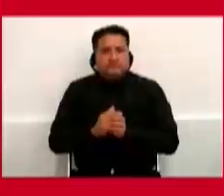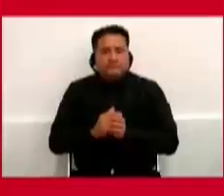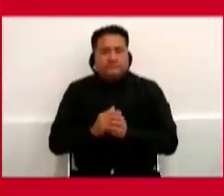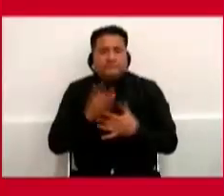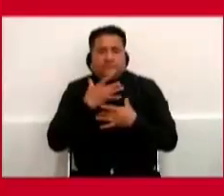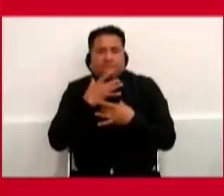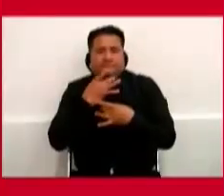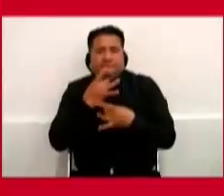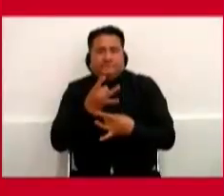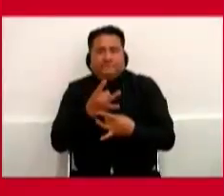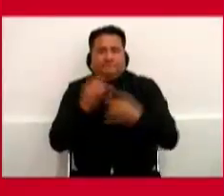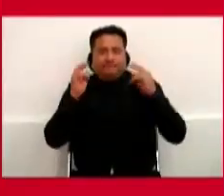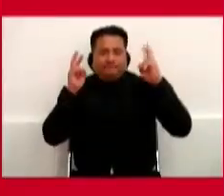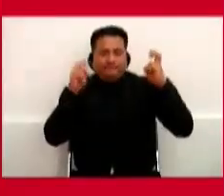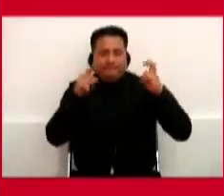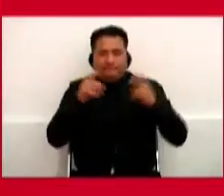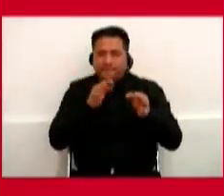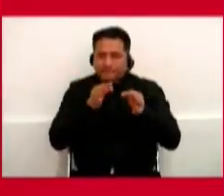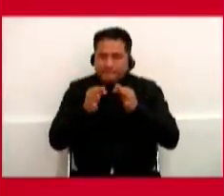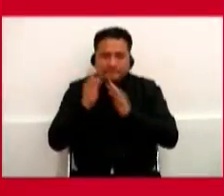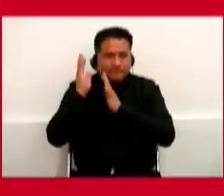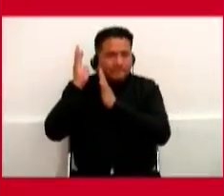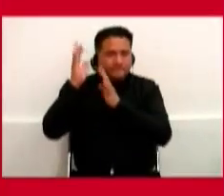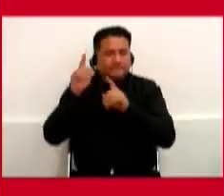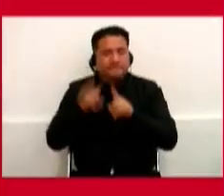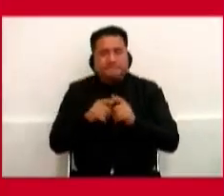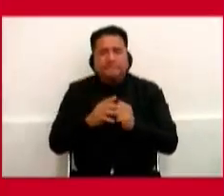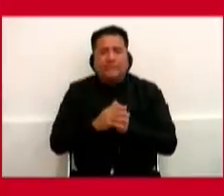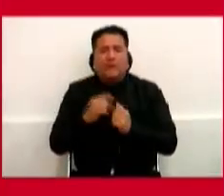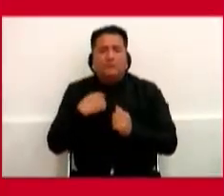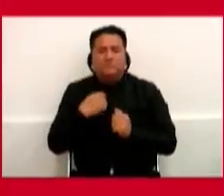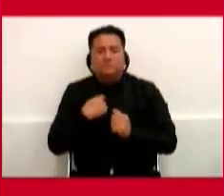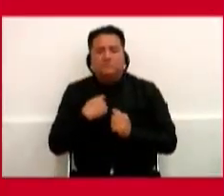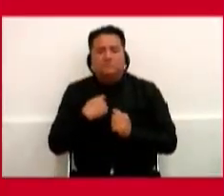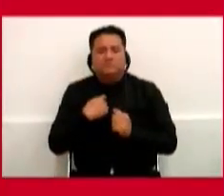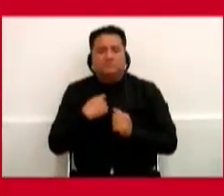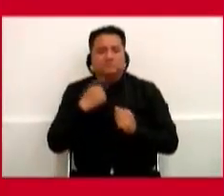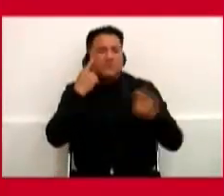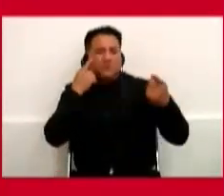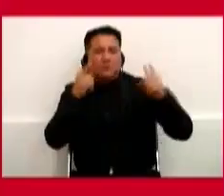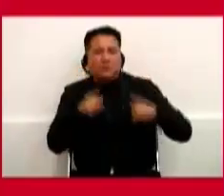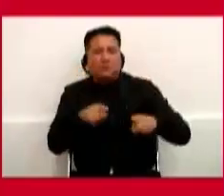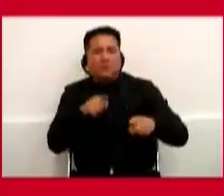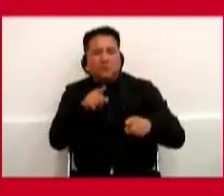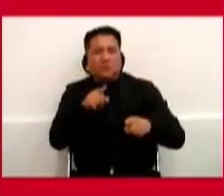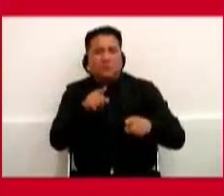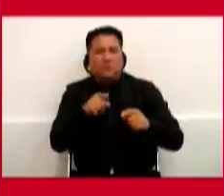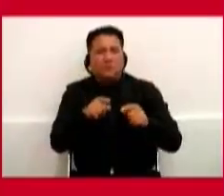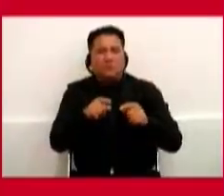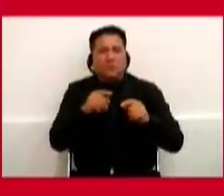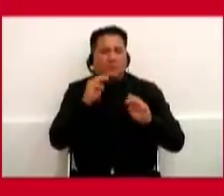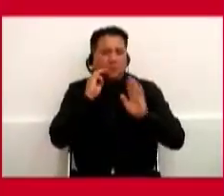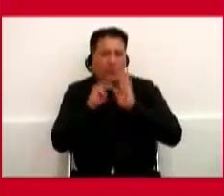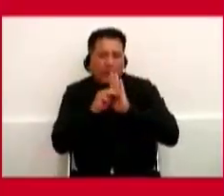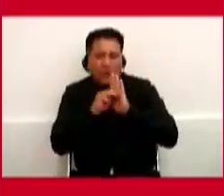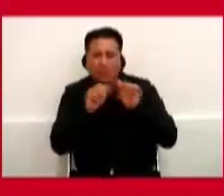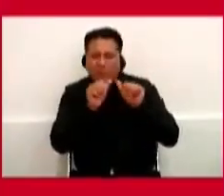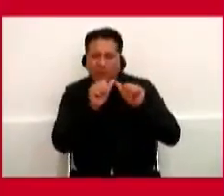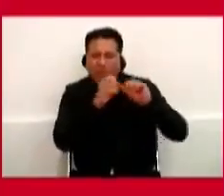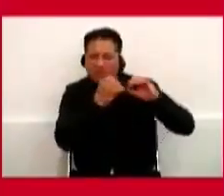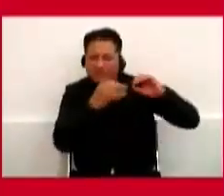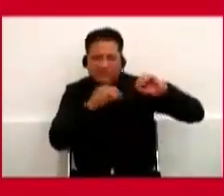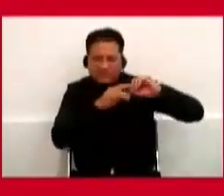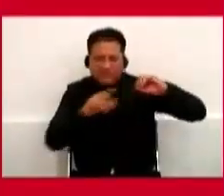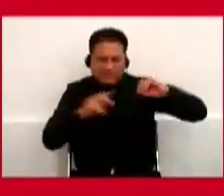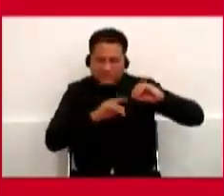Interesante el tema que has tocado y yo creo que coincido contigo en que estos modelos numéricos realmente necesitan una base de